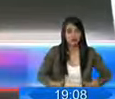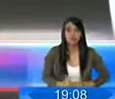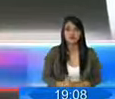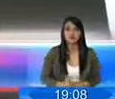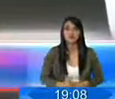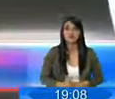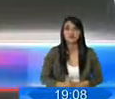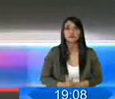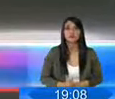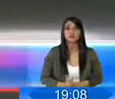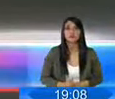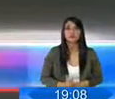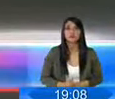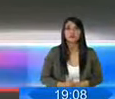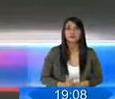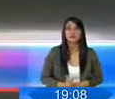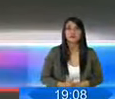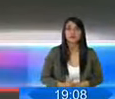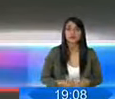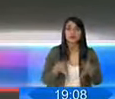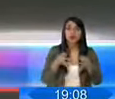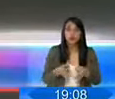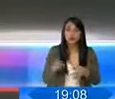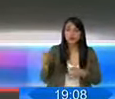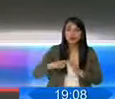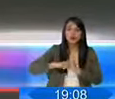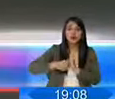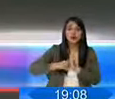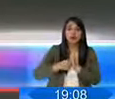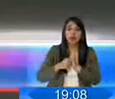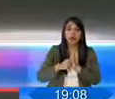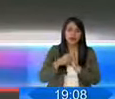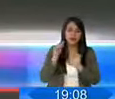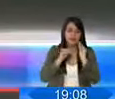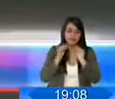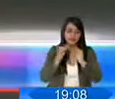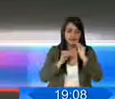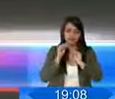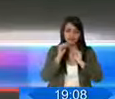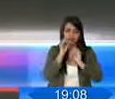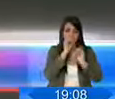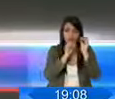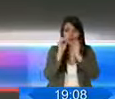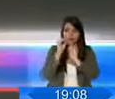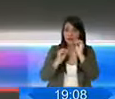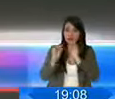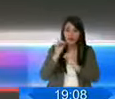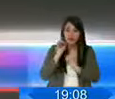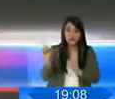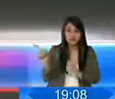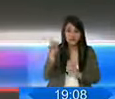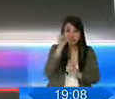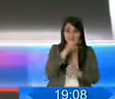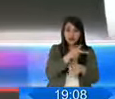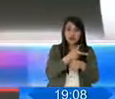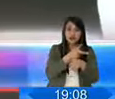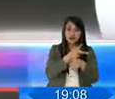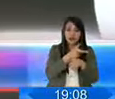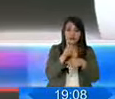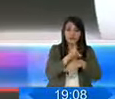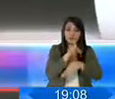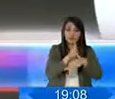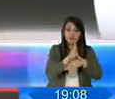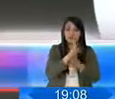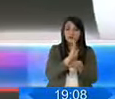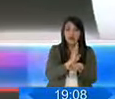en que ellos pongan las respectivas observaciones, tengan la plena seguridad que el Consejo Directivo, el